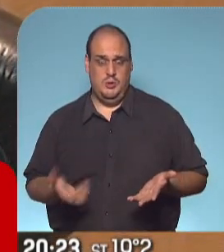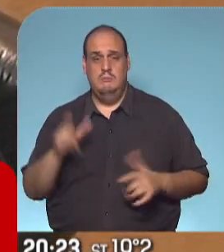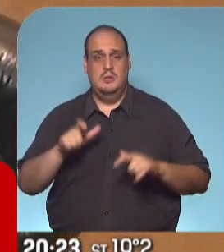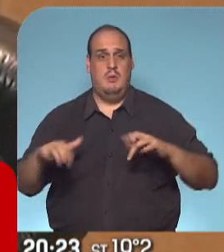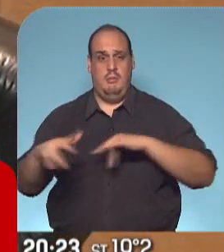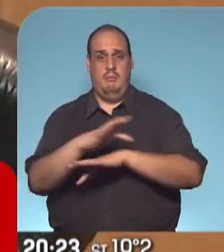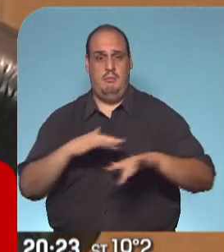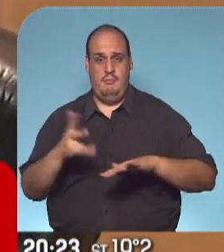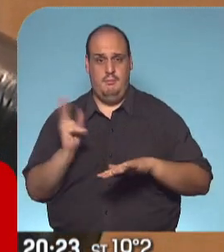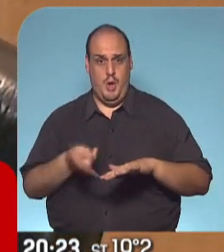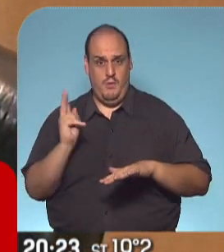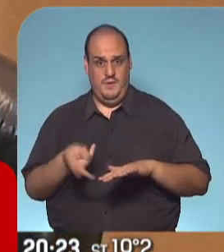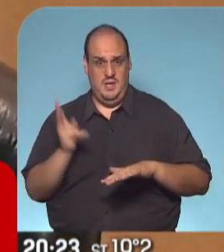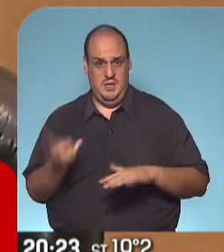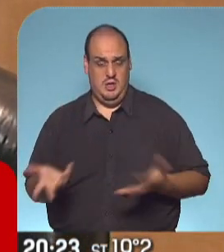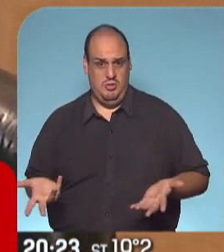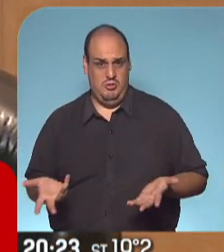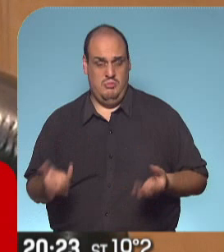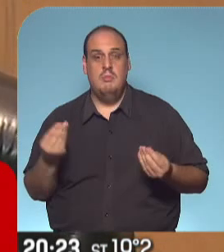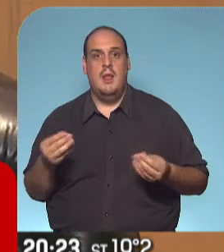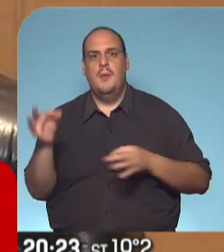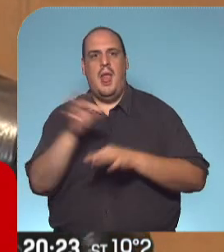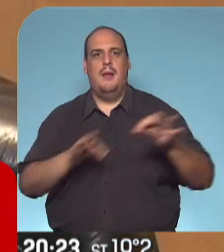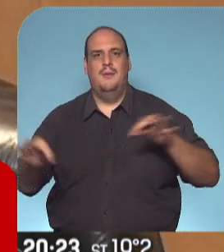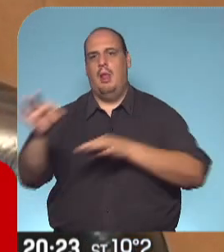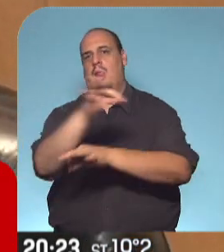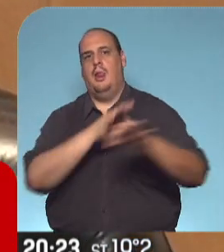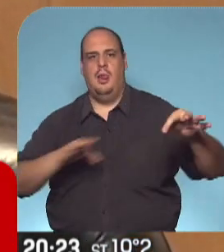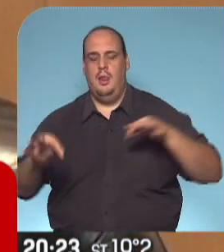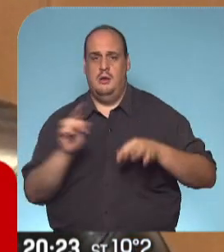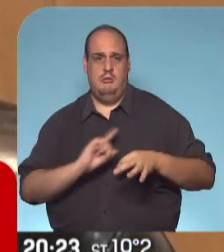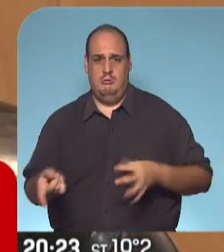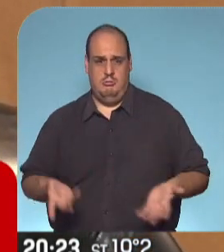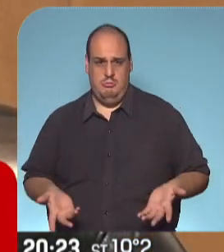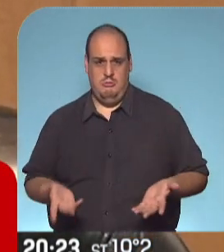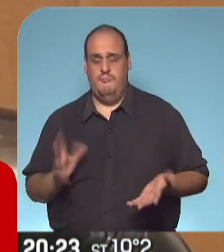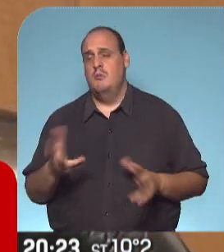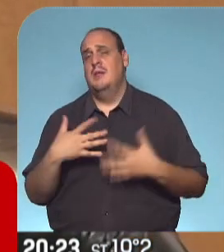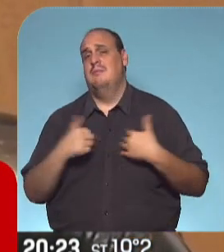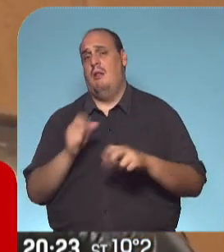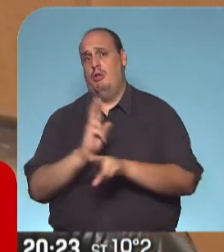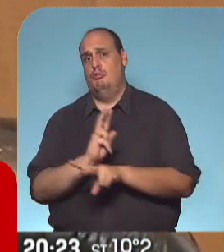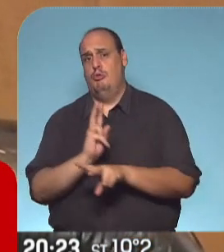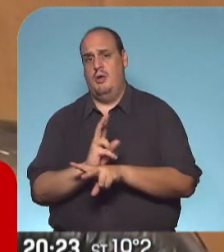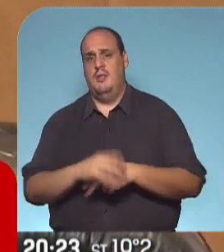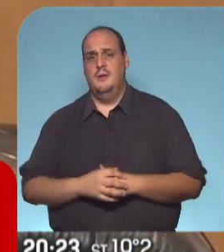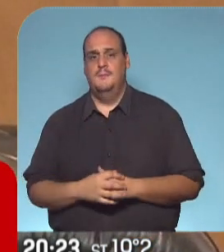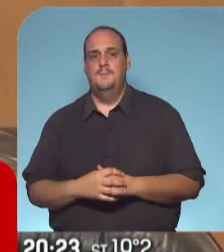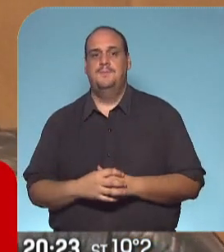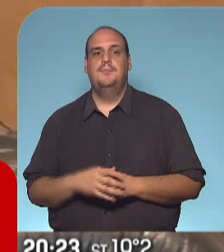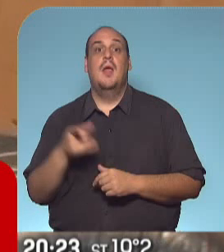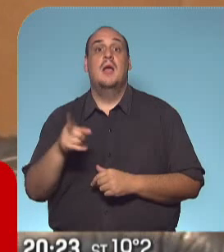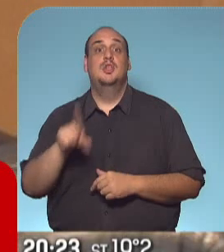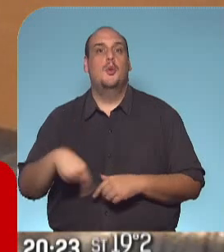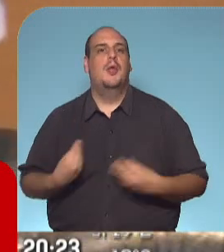circulación para justamente que no circule el virus, para proteger a la salud de la gente. La